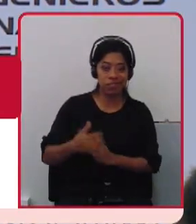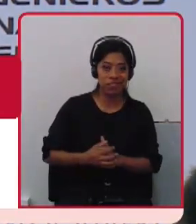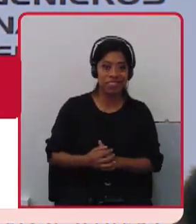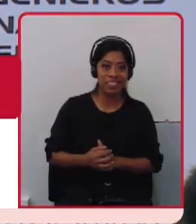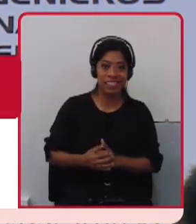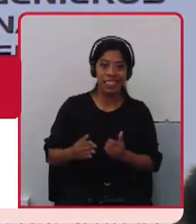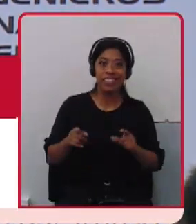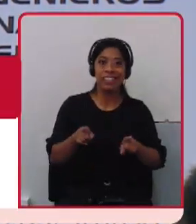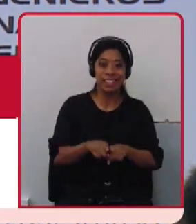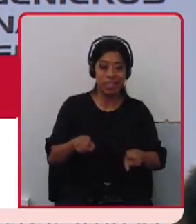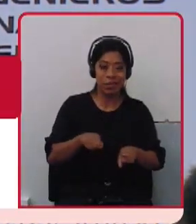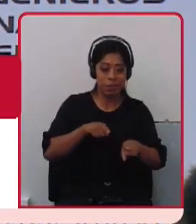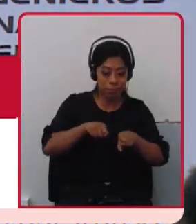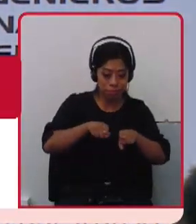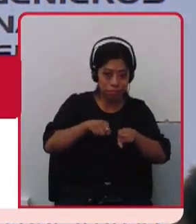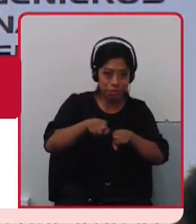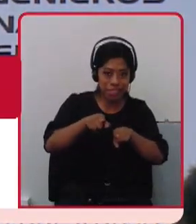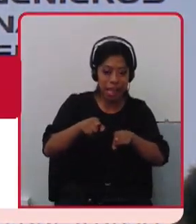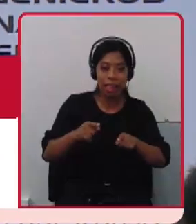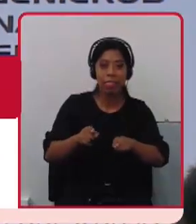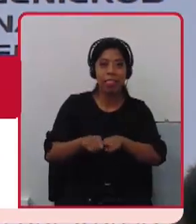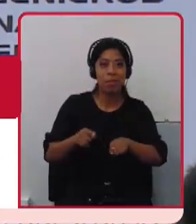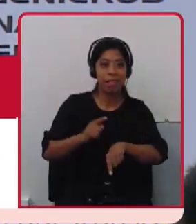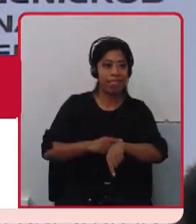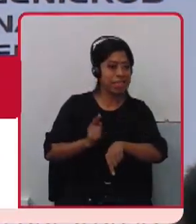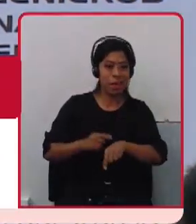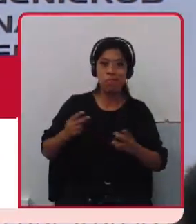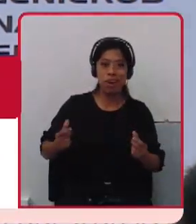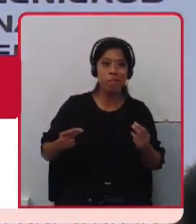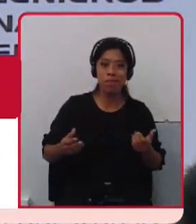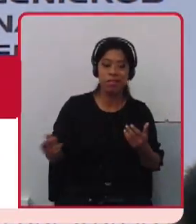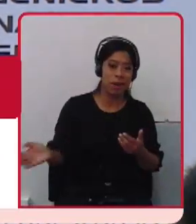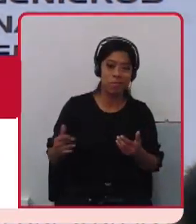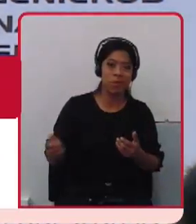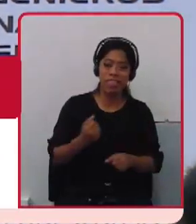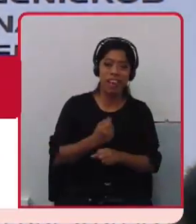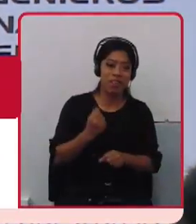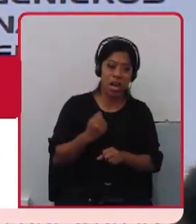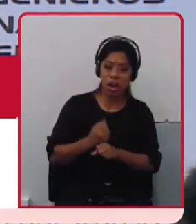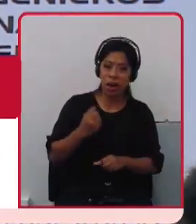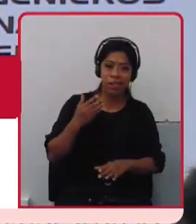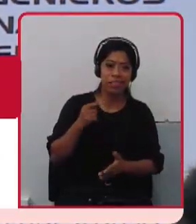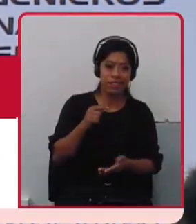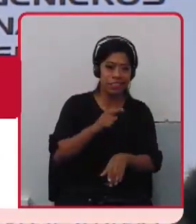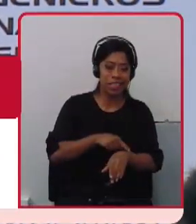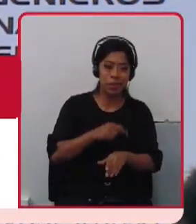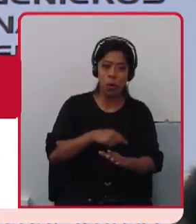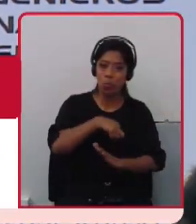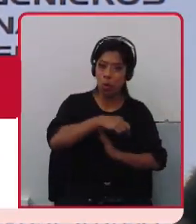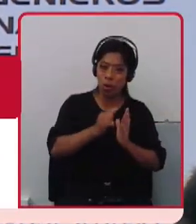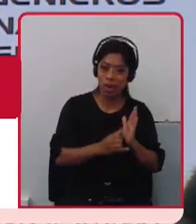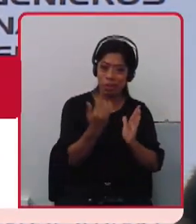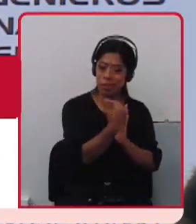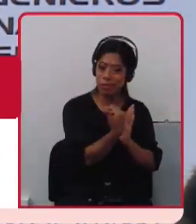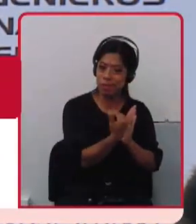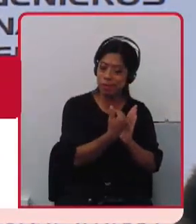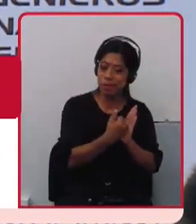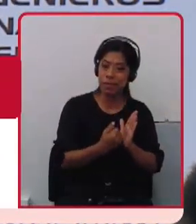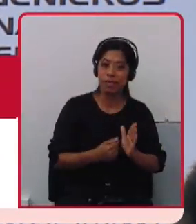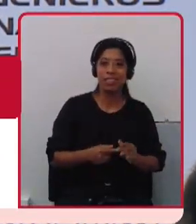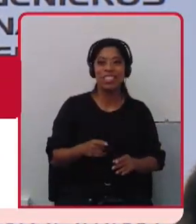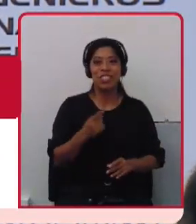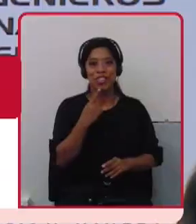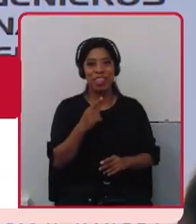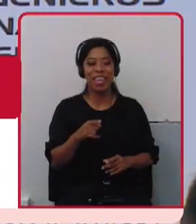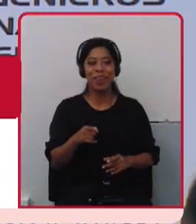en paralelo y todavía con la presión de tiempo para entregar la planta según el cronograma, ¿no? Yo sé que no les estamos echando